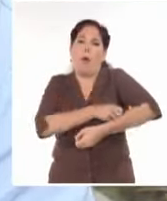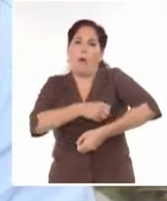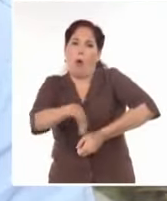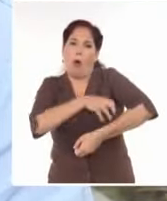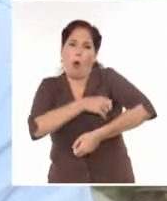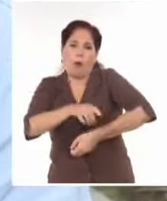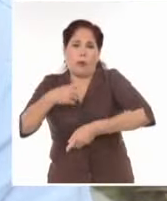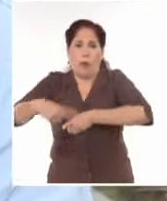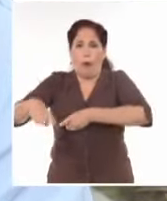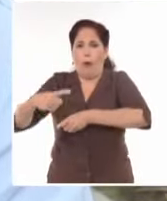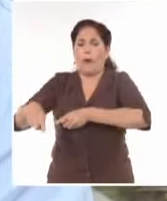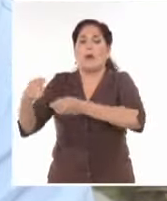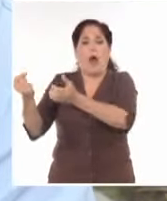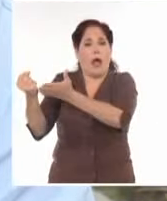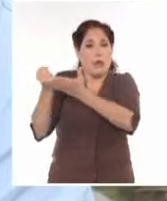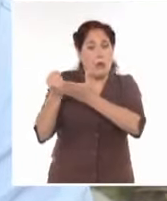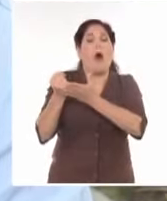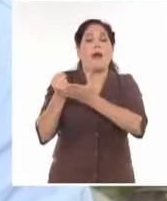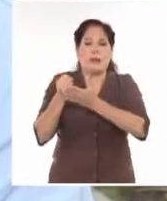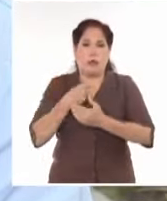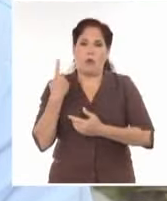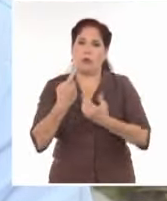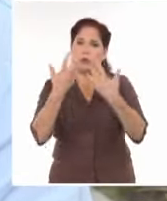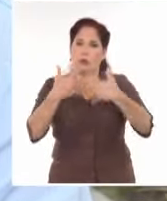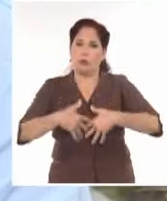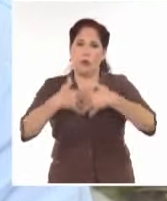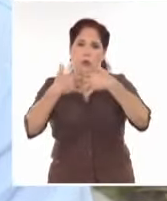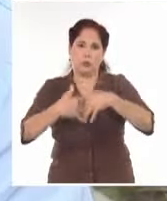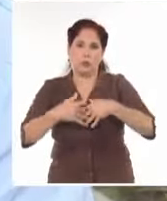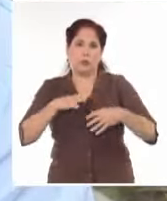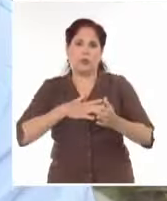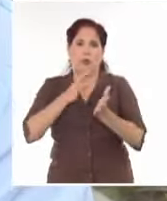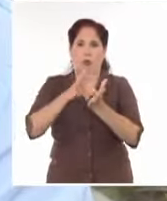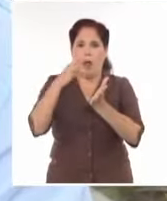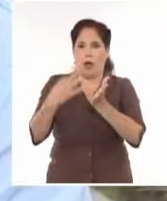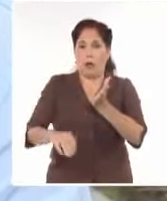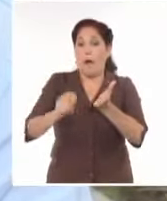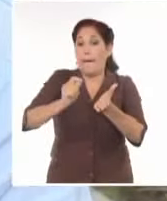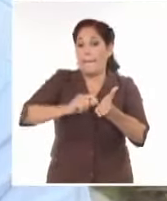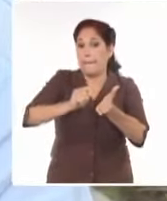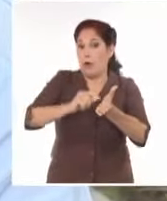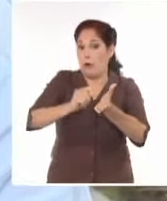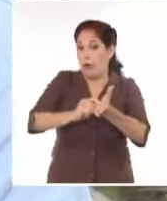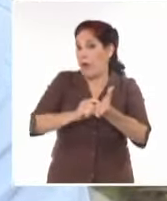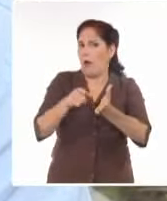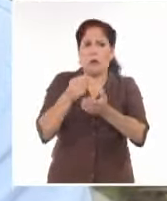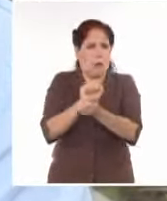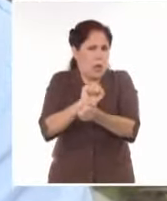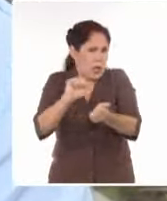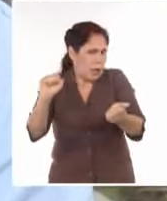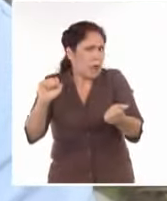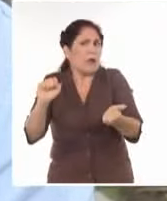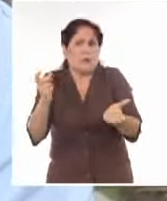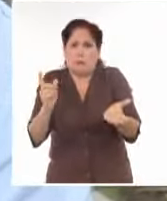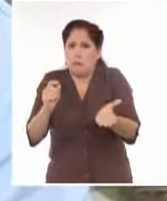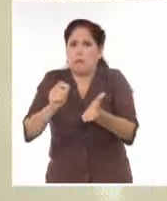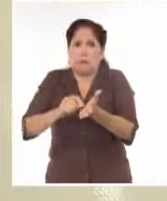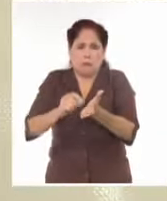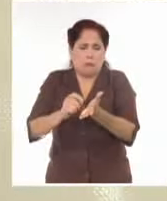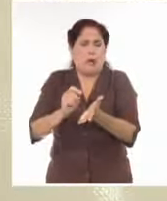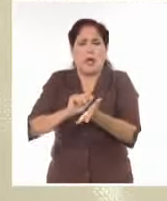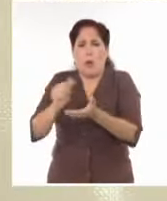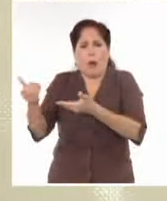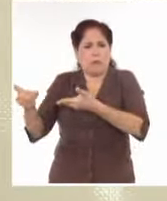arrocera y con ello entonces producir el arroz tanto para la canasta básica de la población como también podemos compartirla con los inversionistas